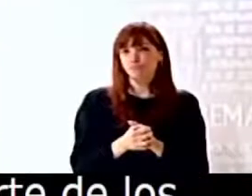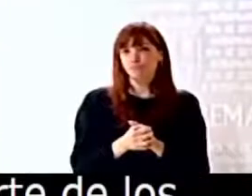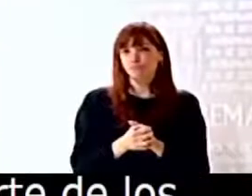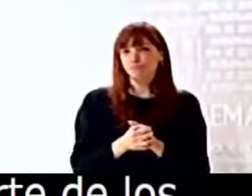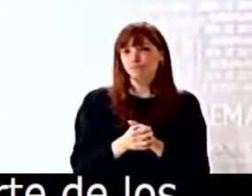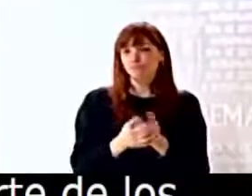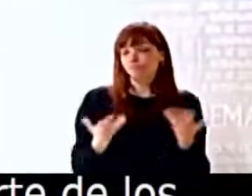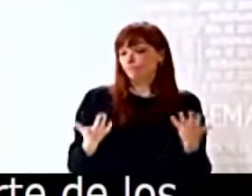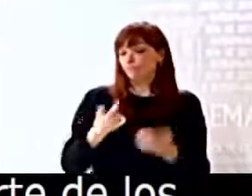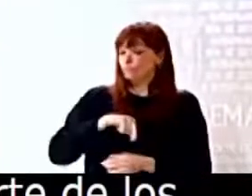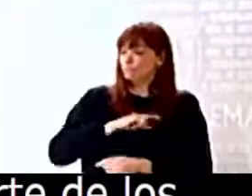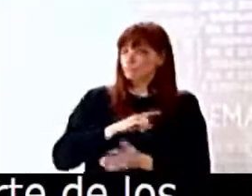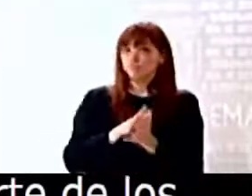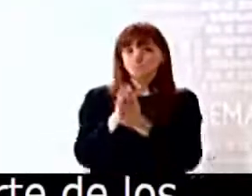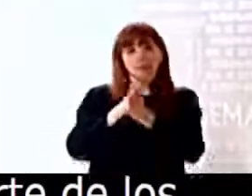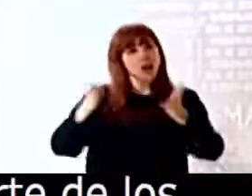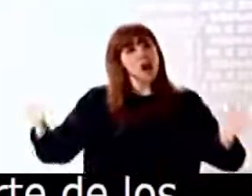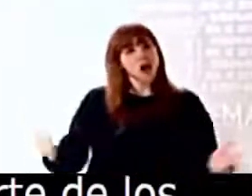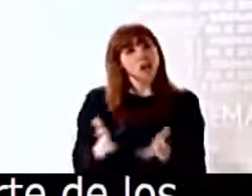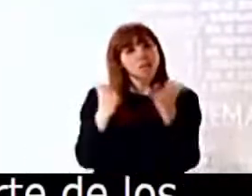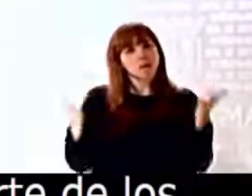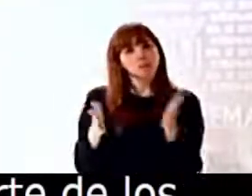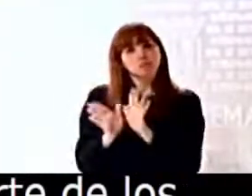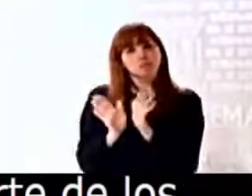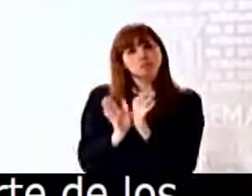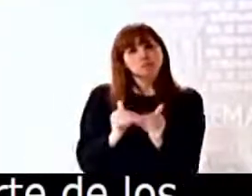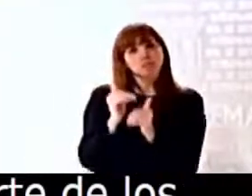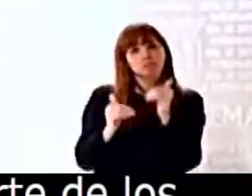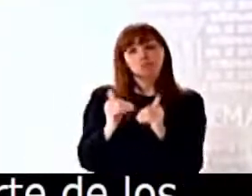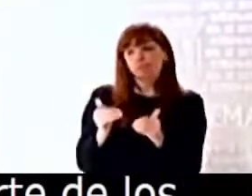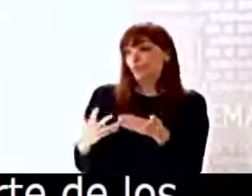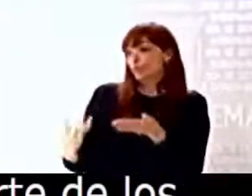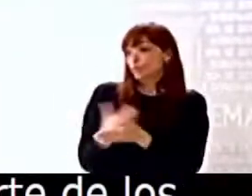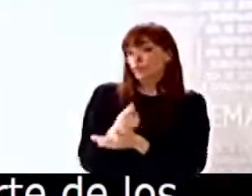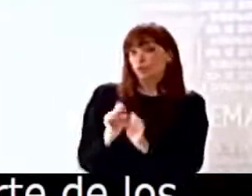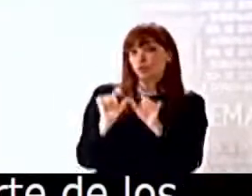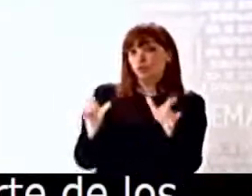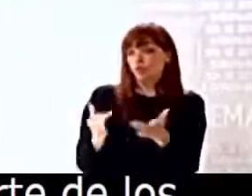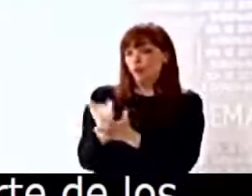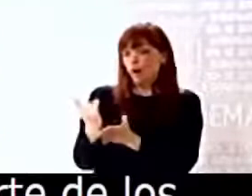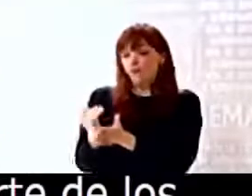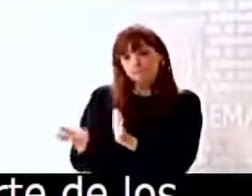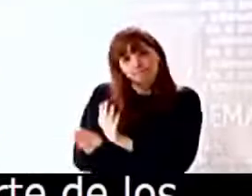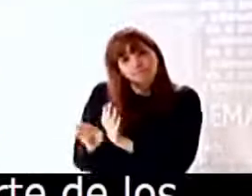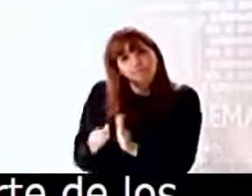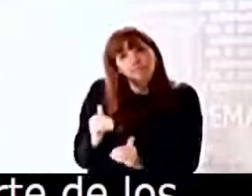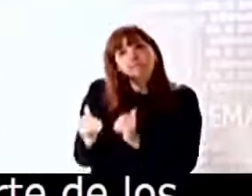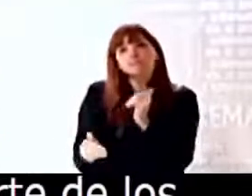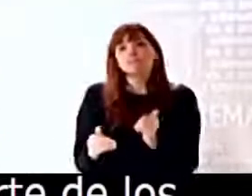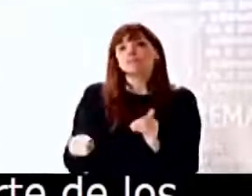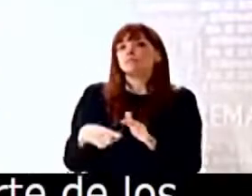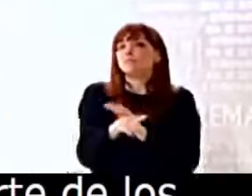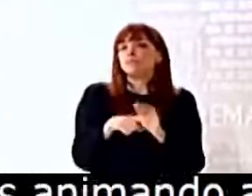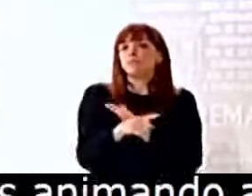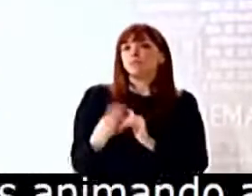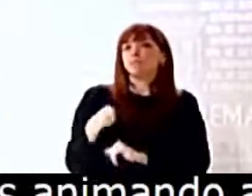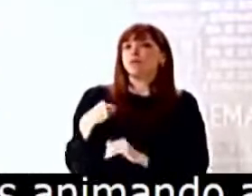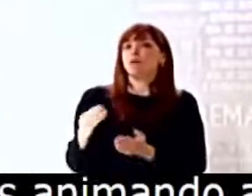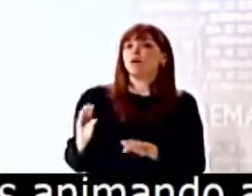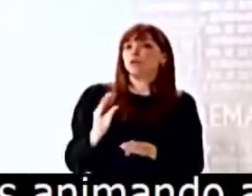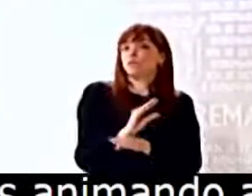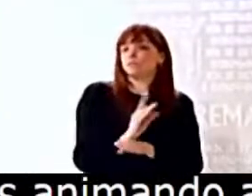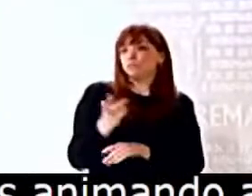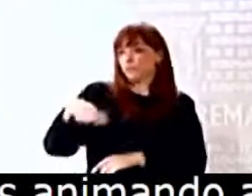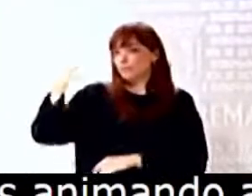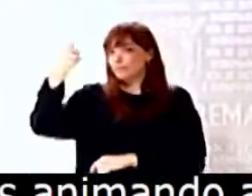y nosotros seguimos animando a todo el sector agrario a que sigan tramitando esa solicitud. Como